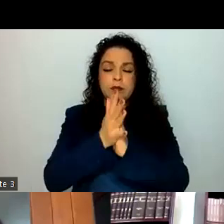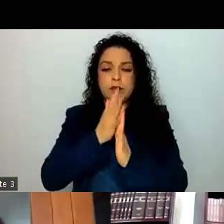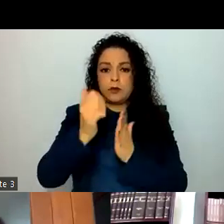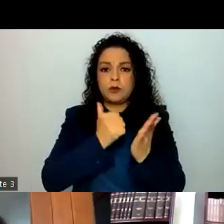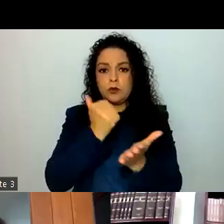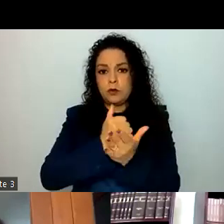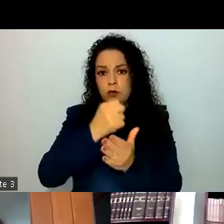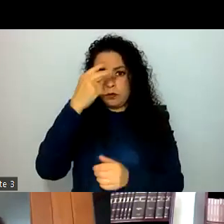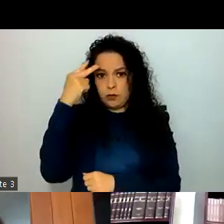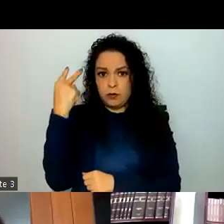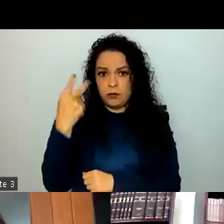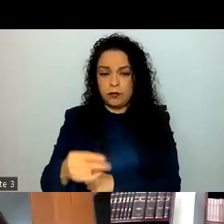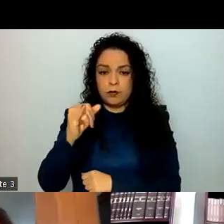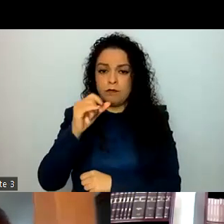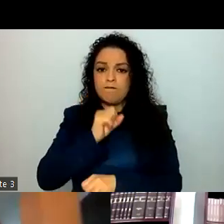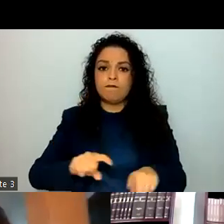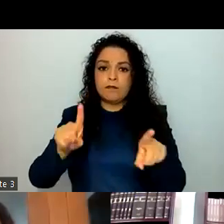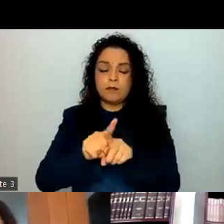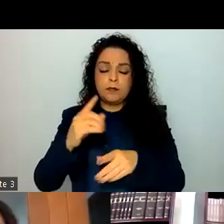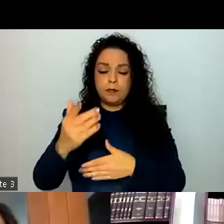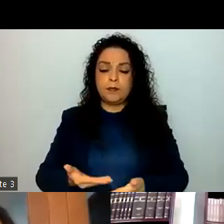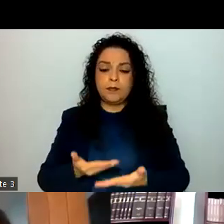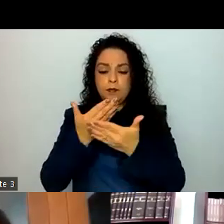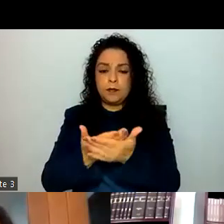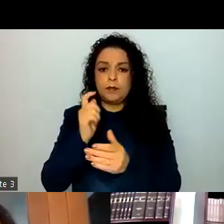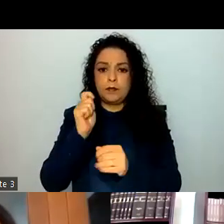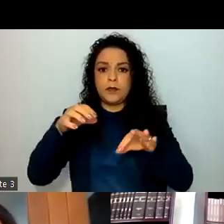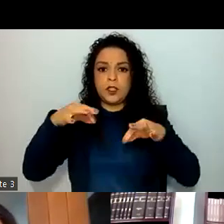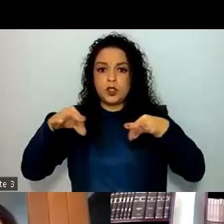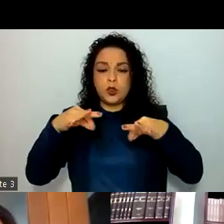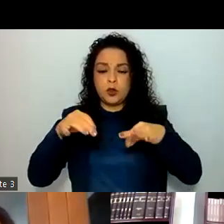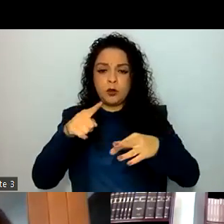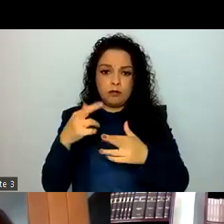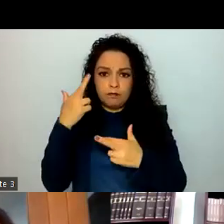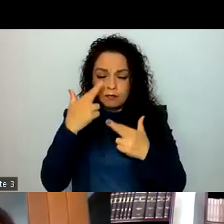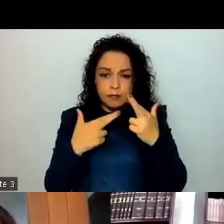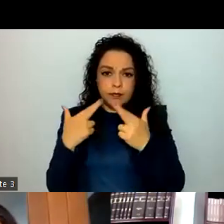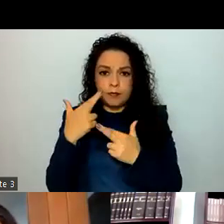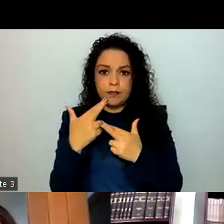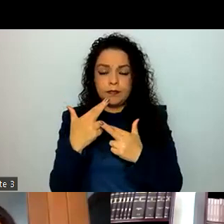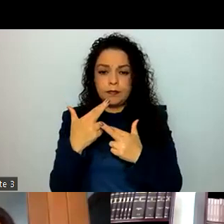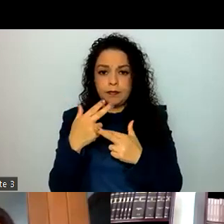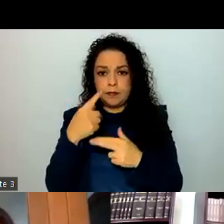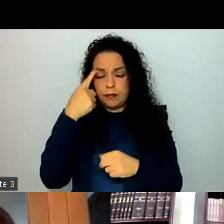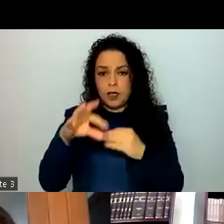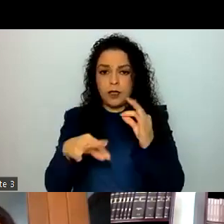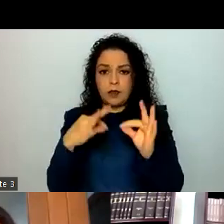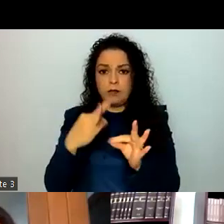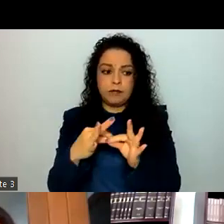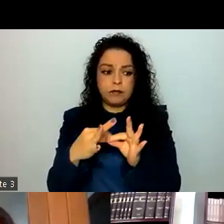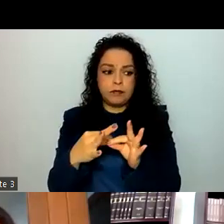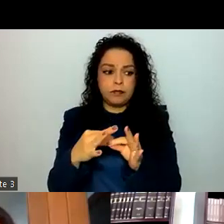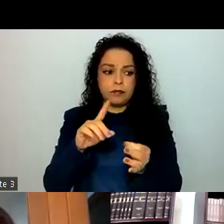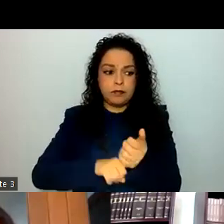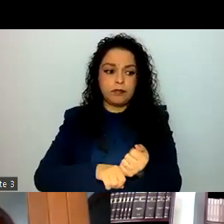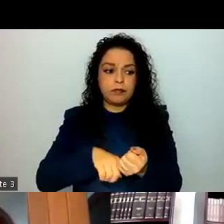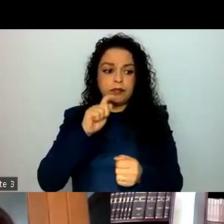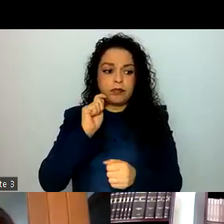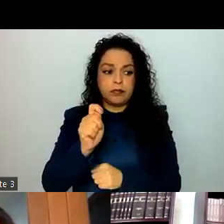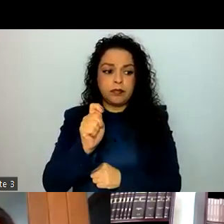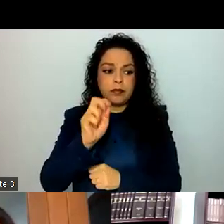en consecuencia se proporcionan los documentos donde conste dicha revisión, con el objeto de dar cumplimiento a la resolución recaída al recurso de